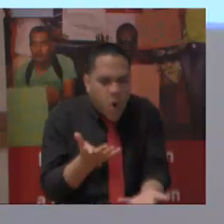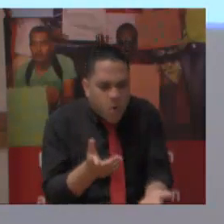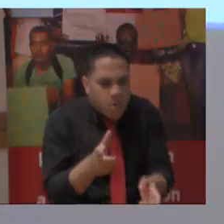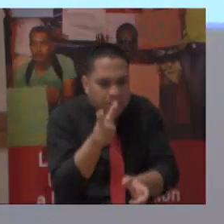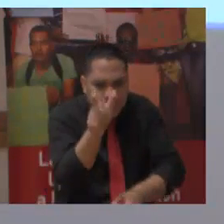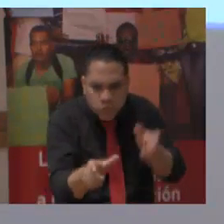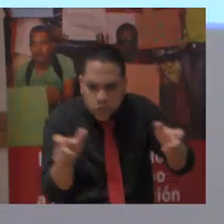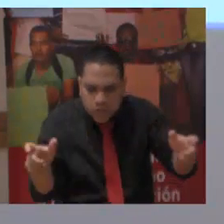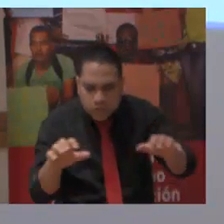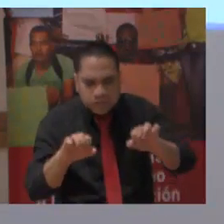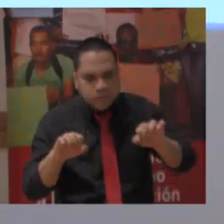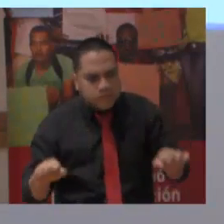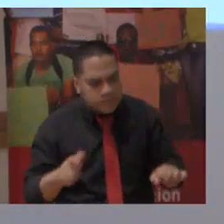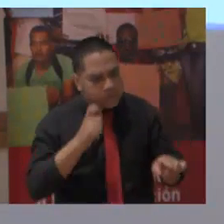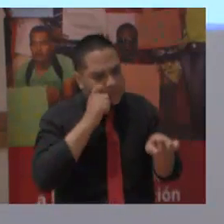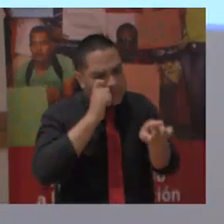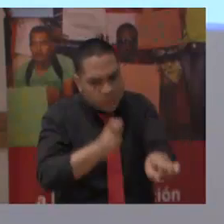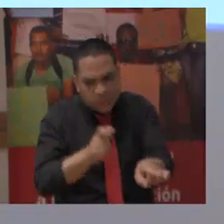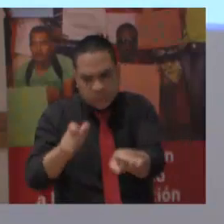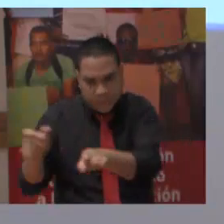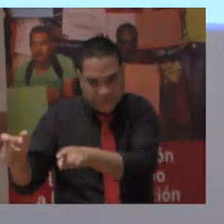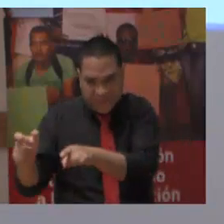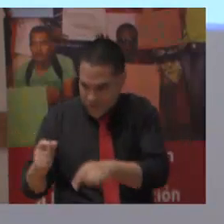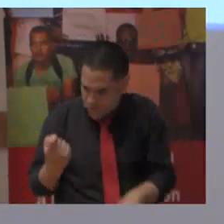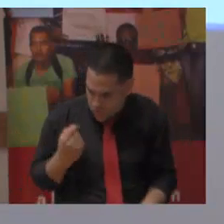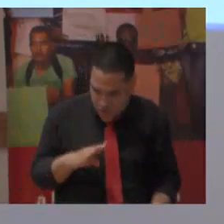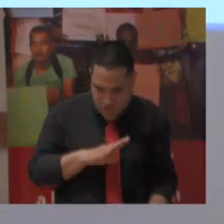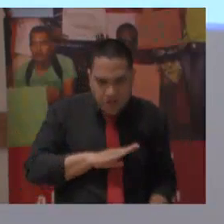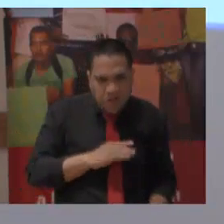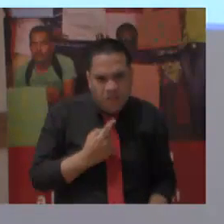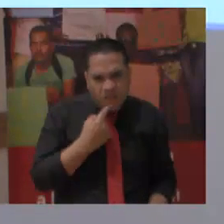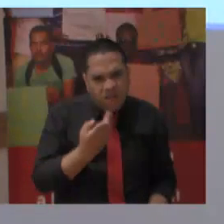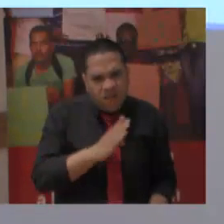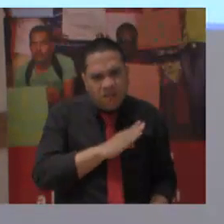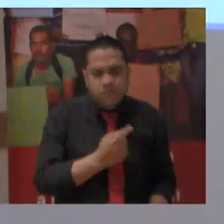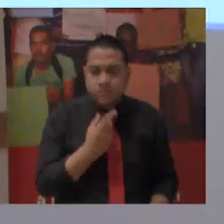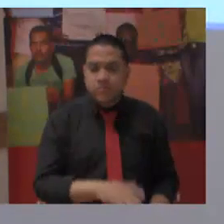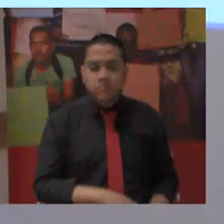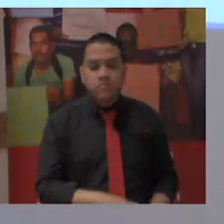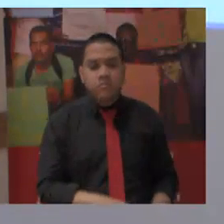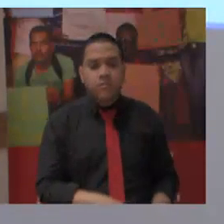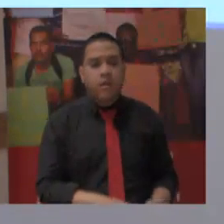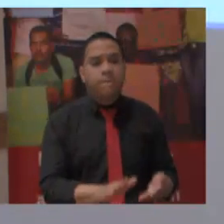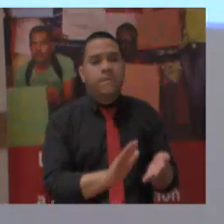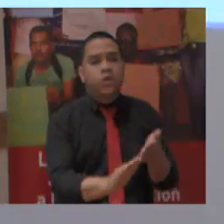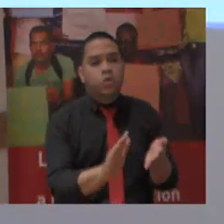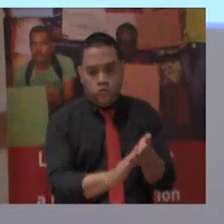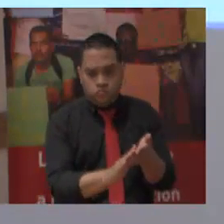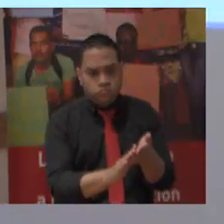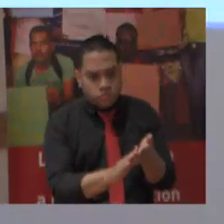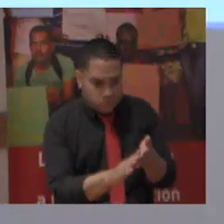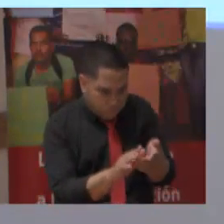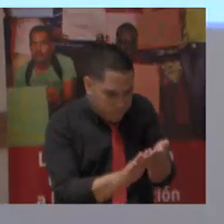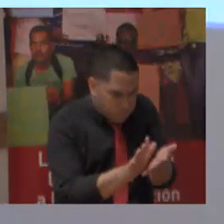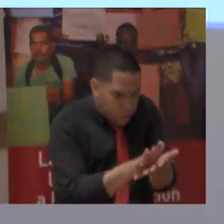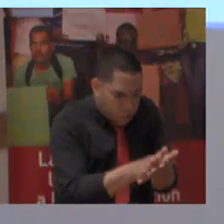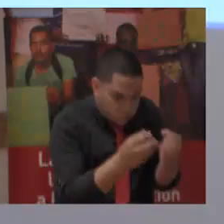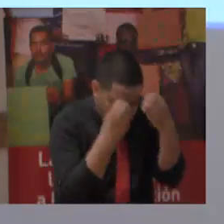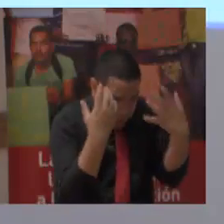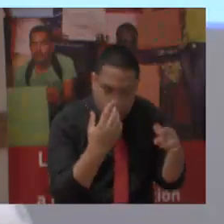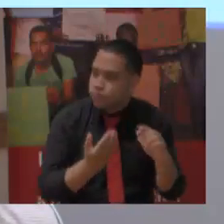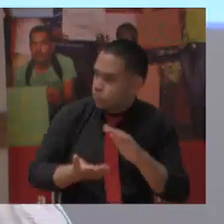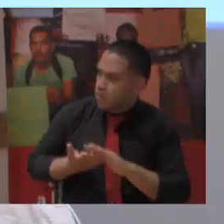alcalde ahorita. Aquí el perdón no es solo de allá para acá. El perdón es entre todos. Yo no puedo